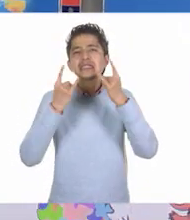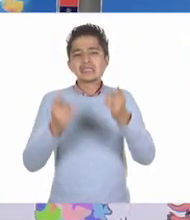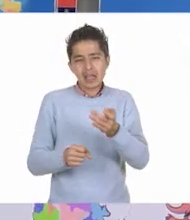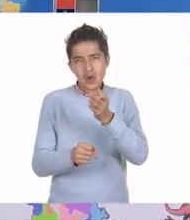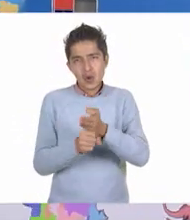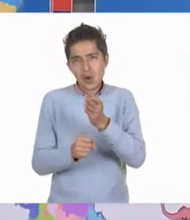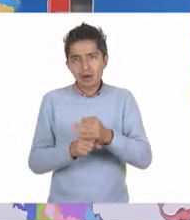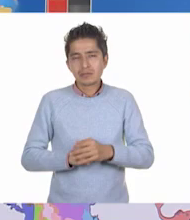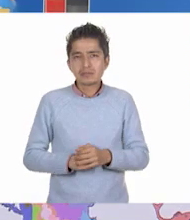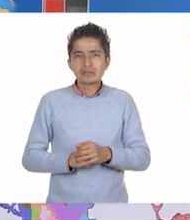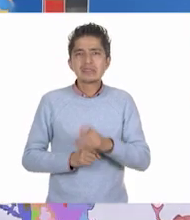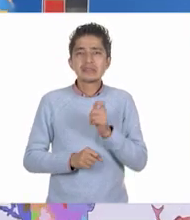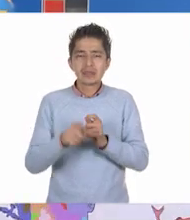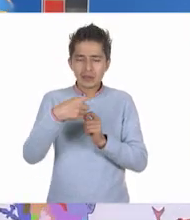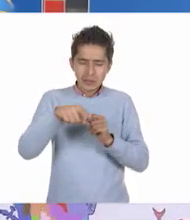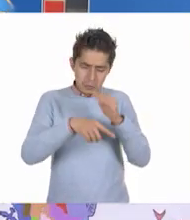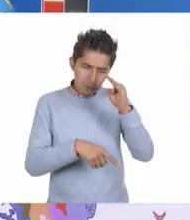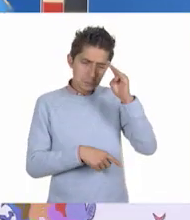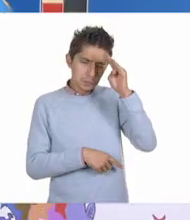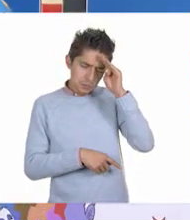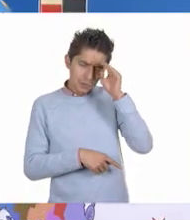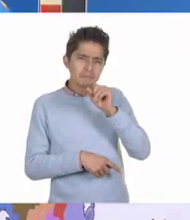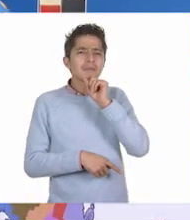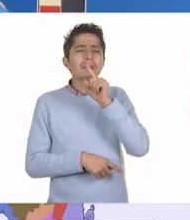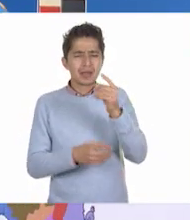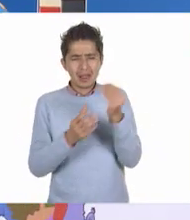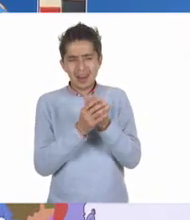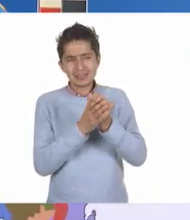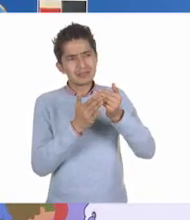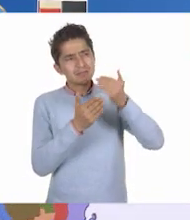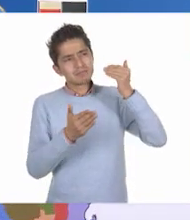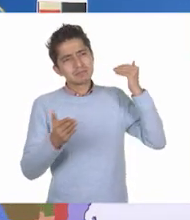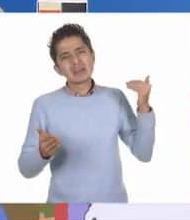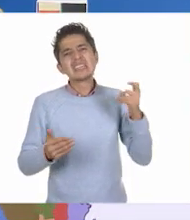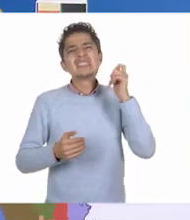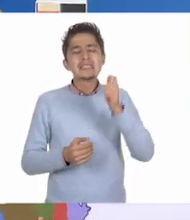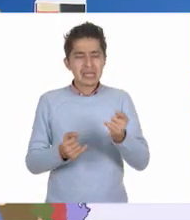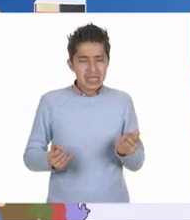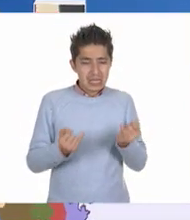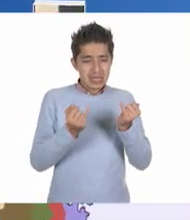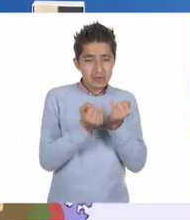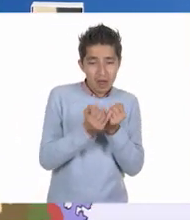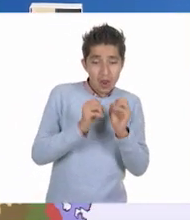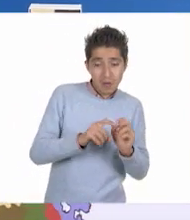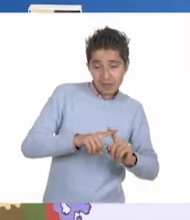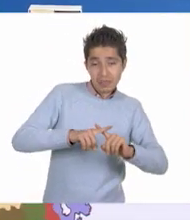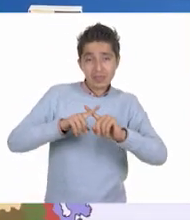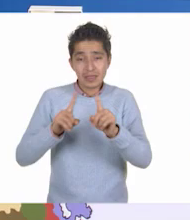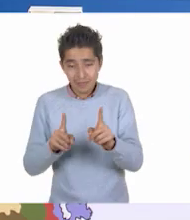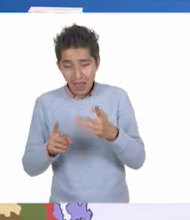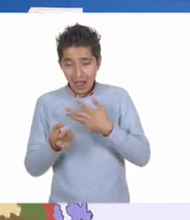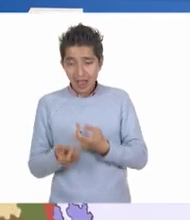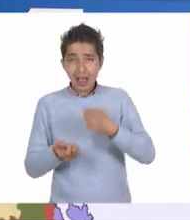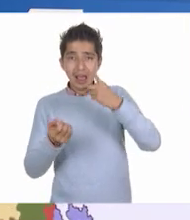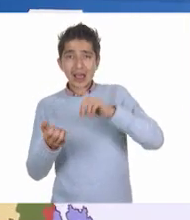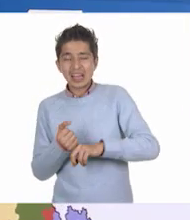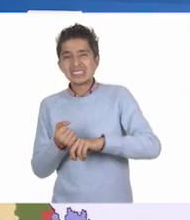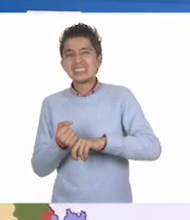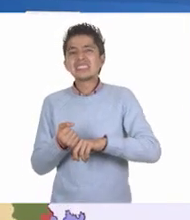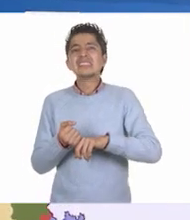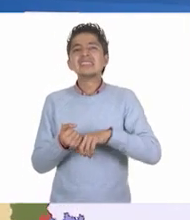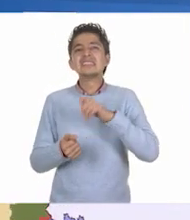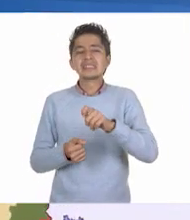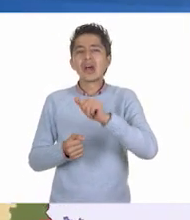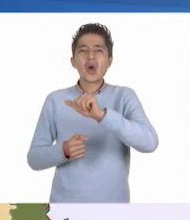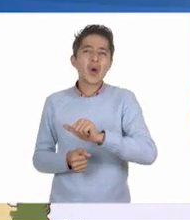hoy. Reflexionaremos, como en las clases anteriores, sobre las semejanzas y diferencias que guardan con los